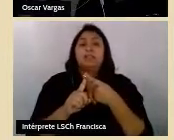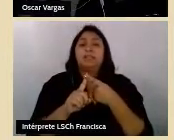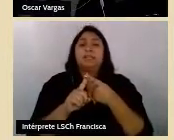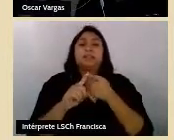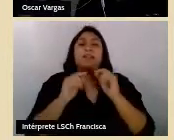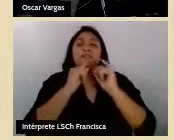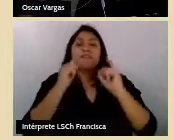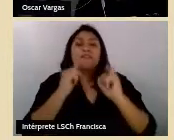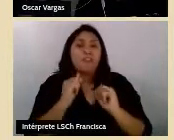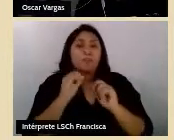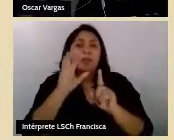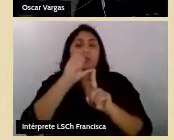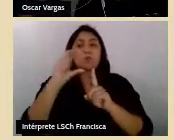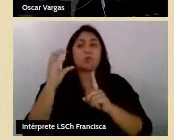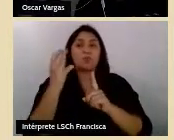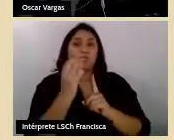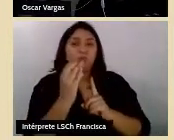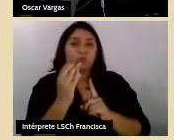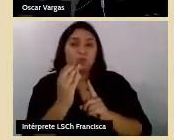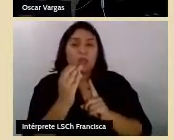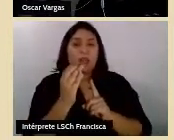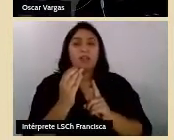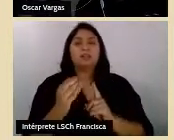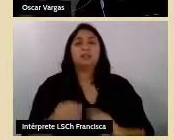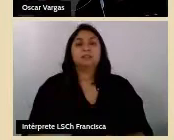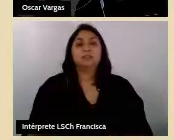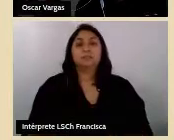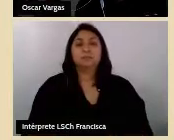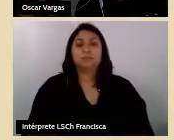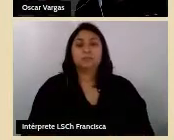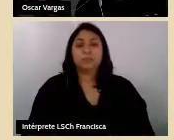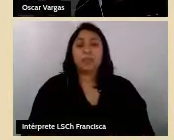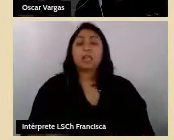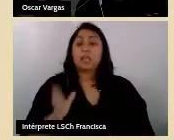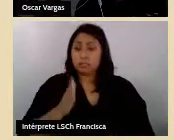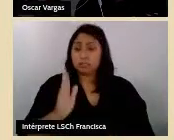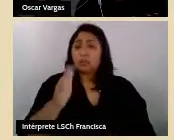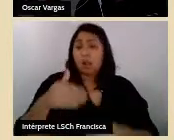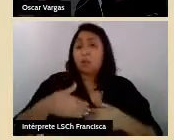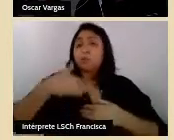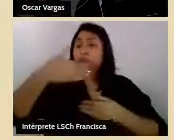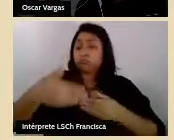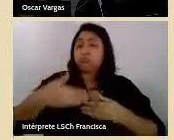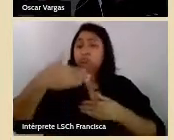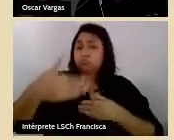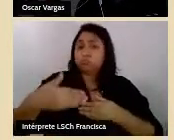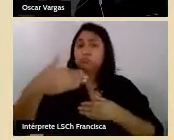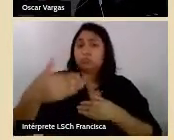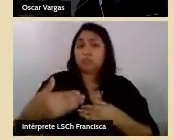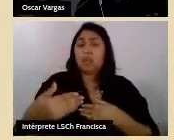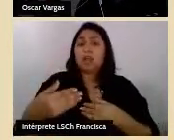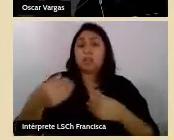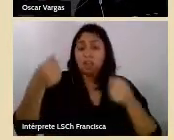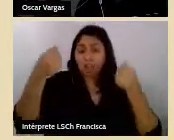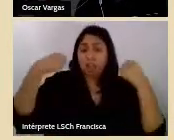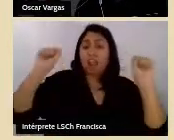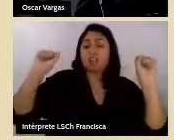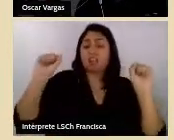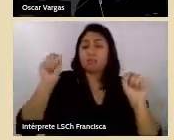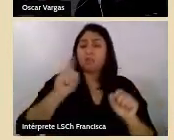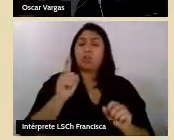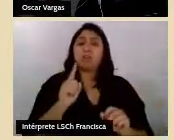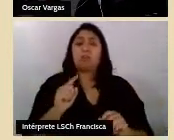llamo, se podría decir de alguna manera, a que sigamos adelante, invitarlos a que sigamos adelante, a que ganemos, a que no nos